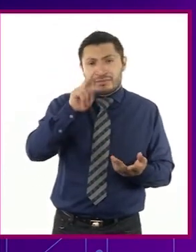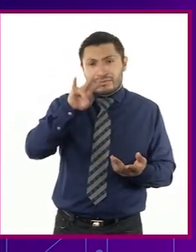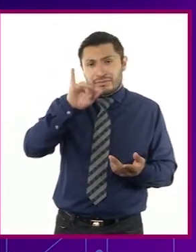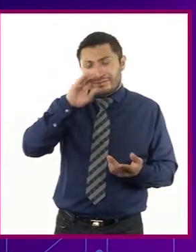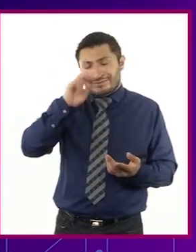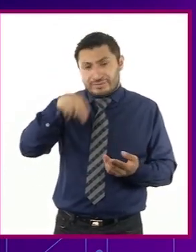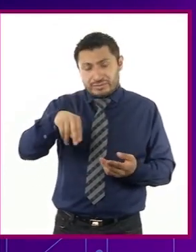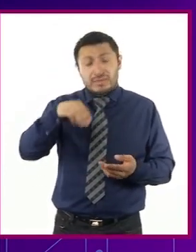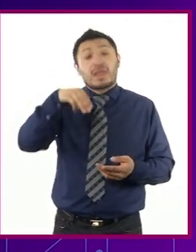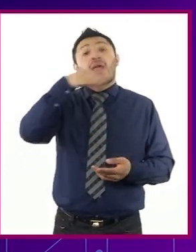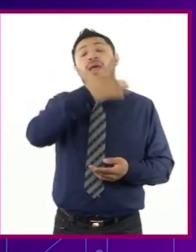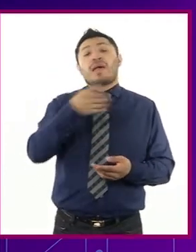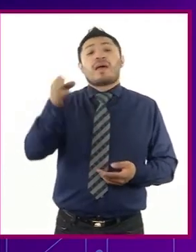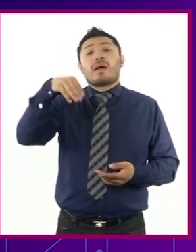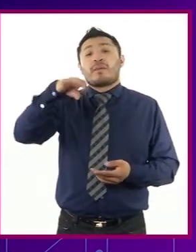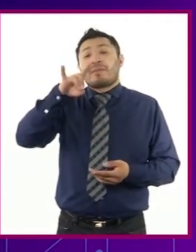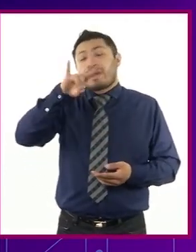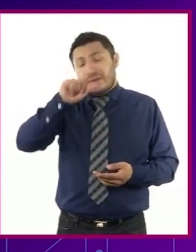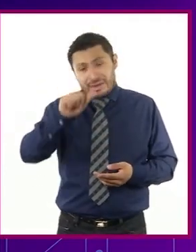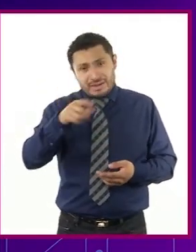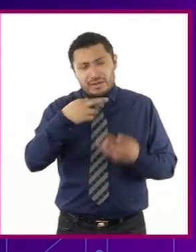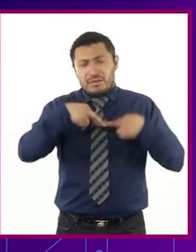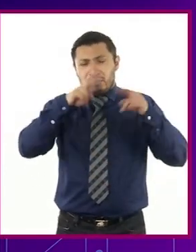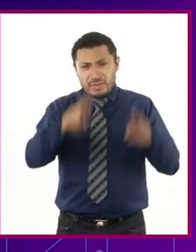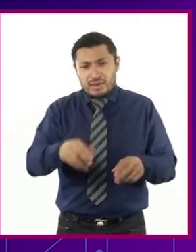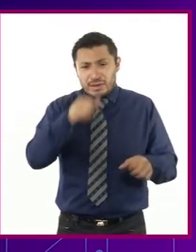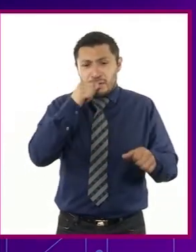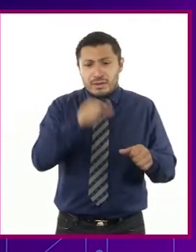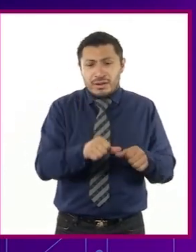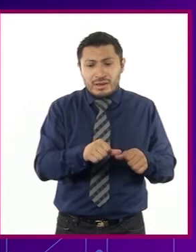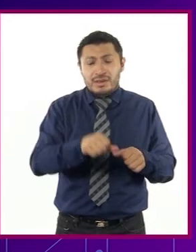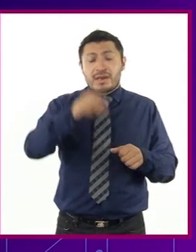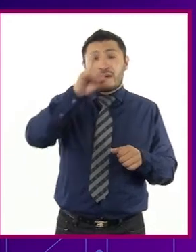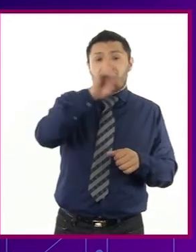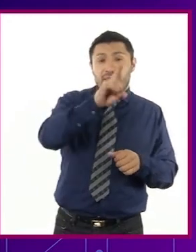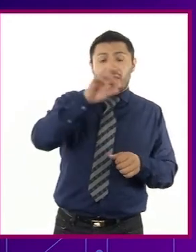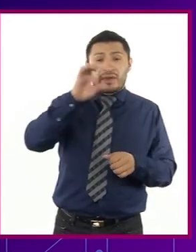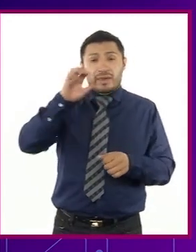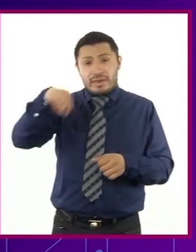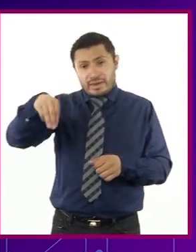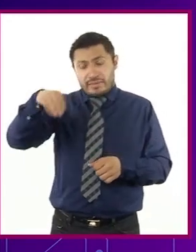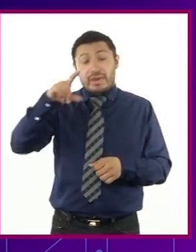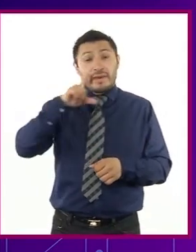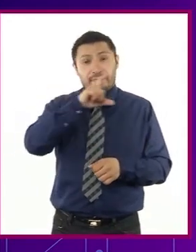media. Puede ser simbolizado con las letras T y M mayúsculas.